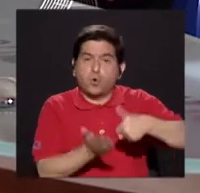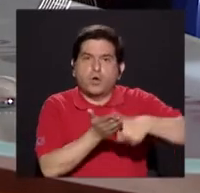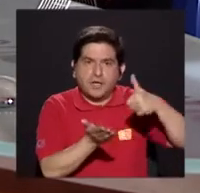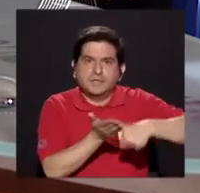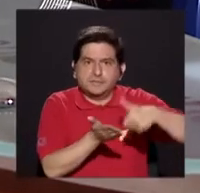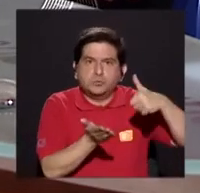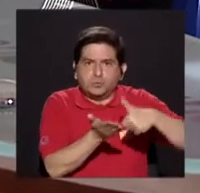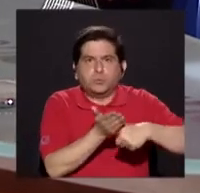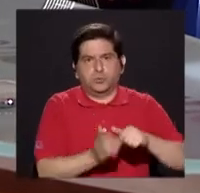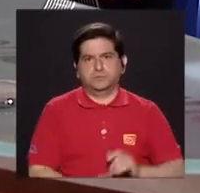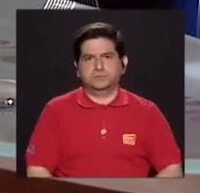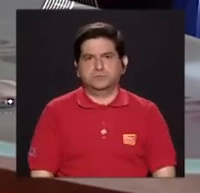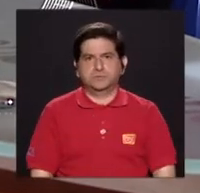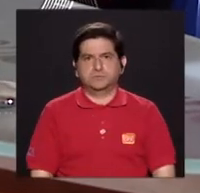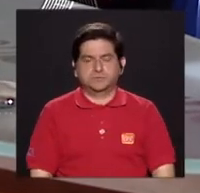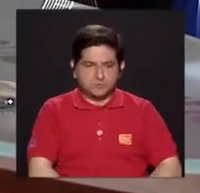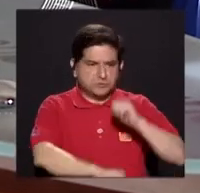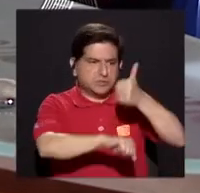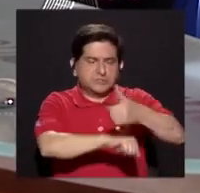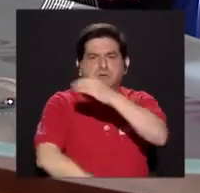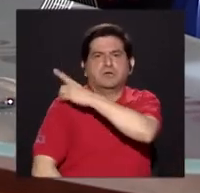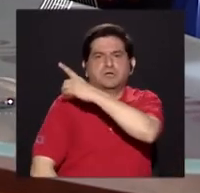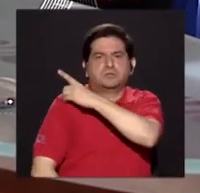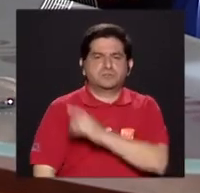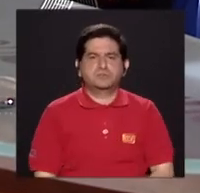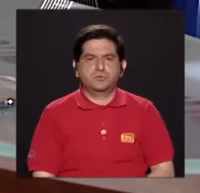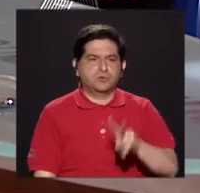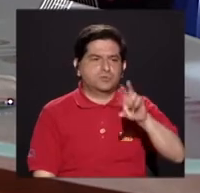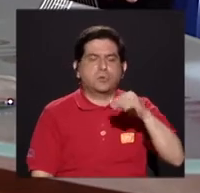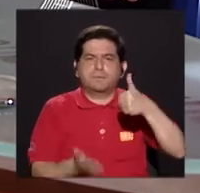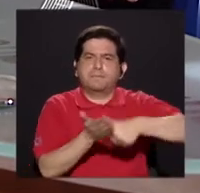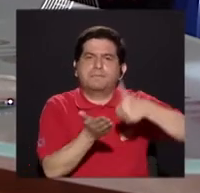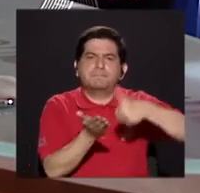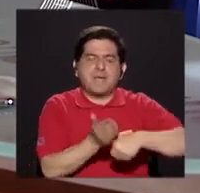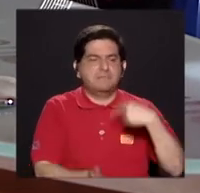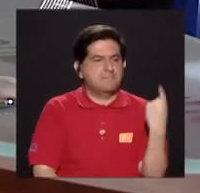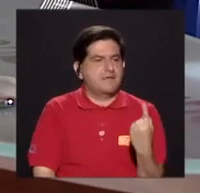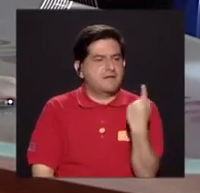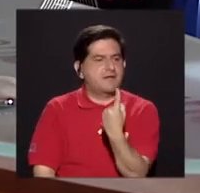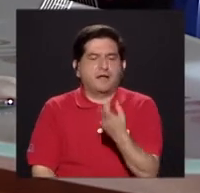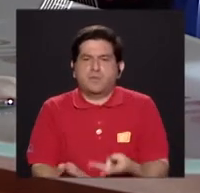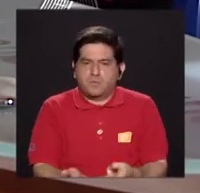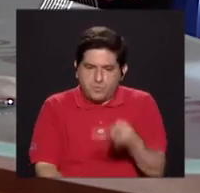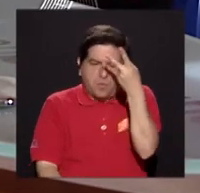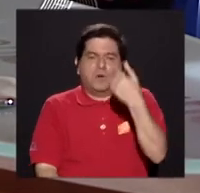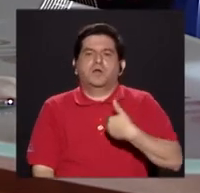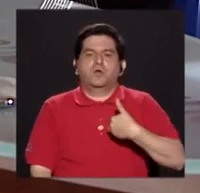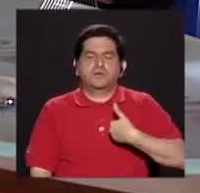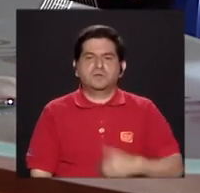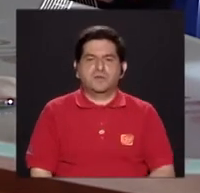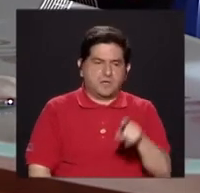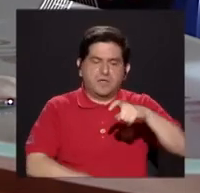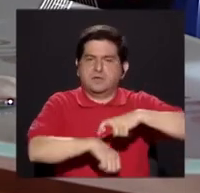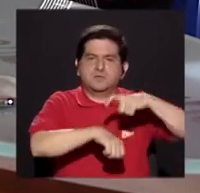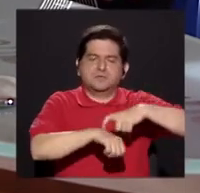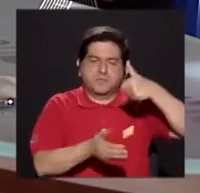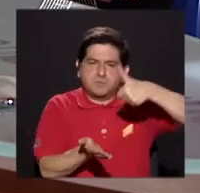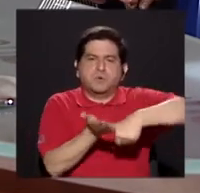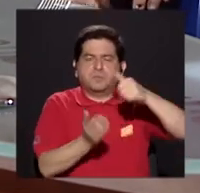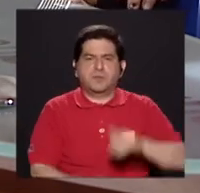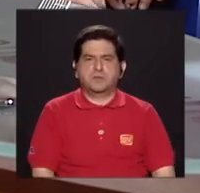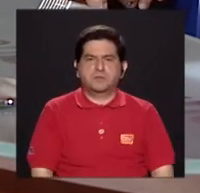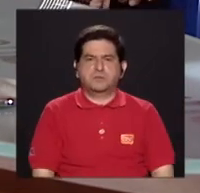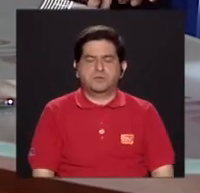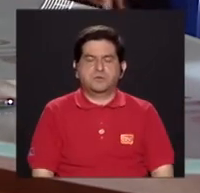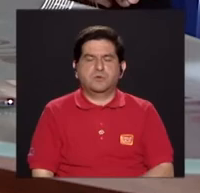votos, ¿no? Con esos votos se conformó un directorio, sí, esos son 20 sí, votos y cada uno es valiosísimo en esa elección. Dios libre